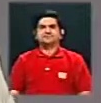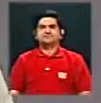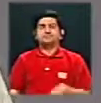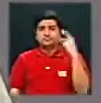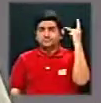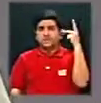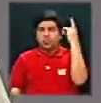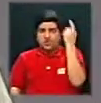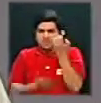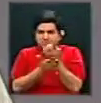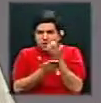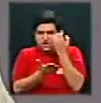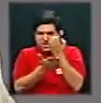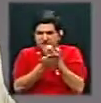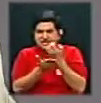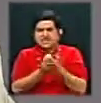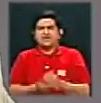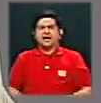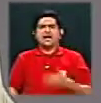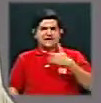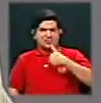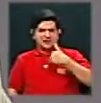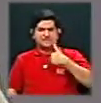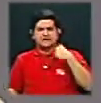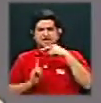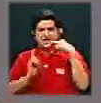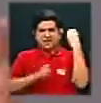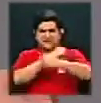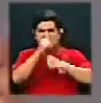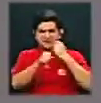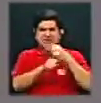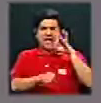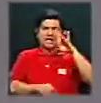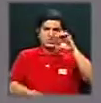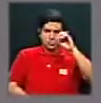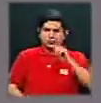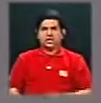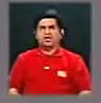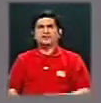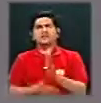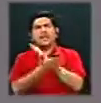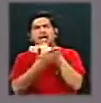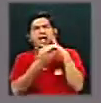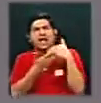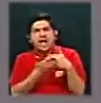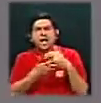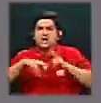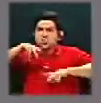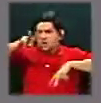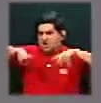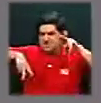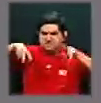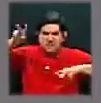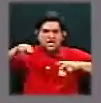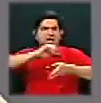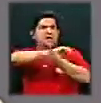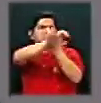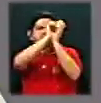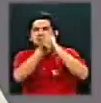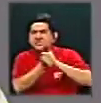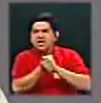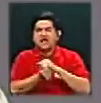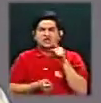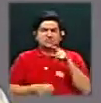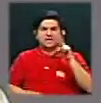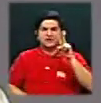de políticas económicas que se viene siguiendo desde los años 80 con algunas variantes, algunos cambios que a lo largo